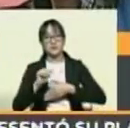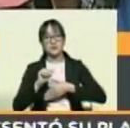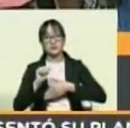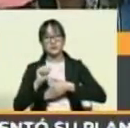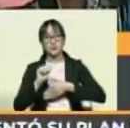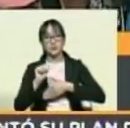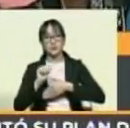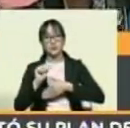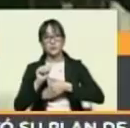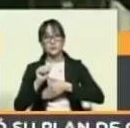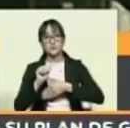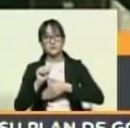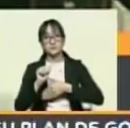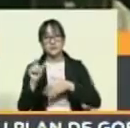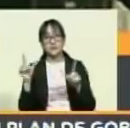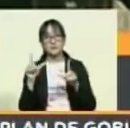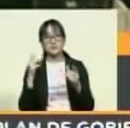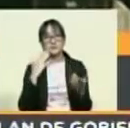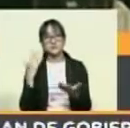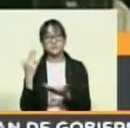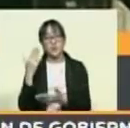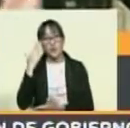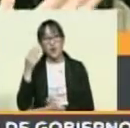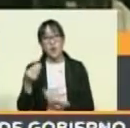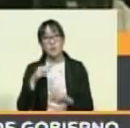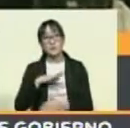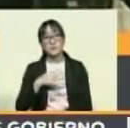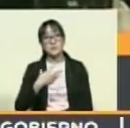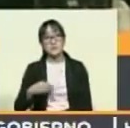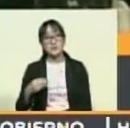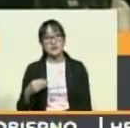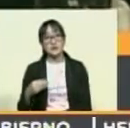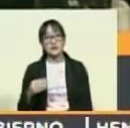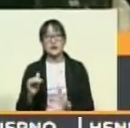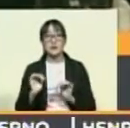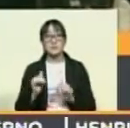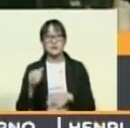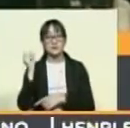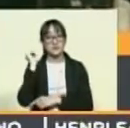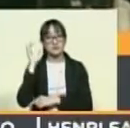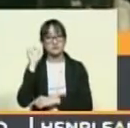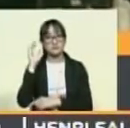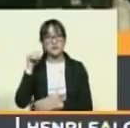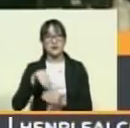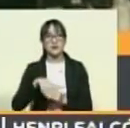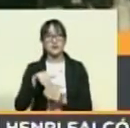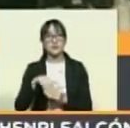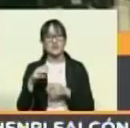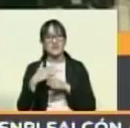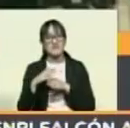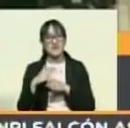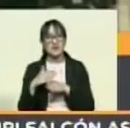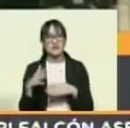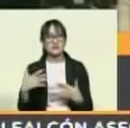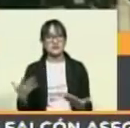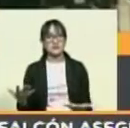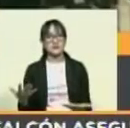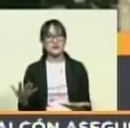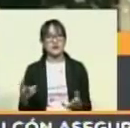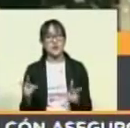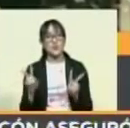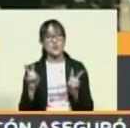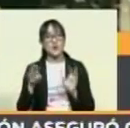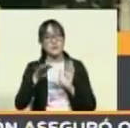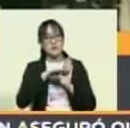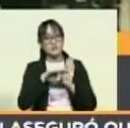Hola, ¿cómo está, presidente? Bueno, inicia esta campaña electoral. ¿Qué diferencia tiene esta nueva